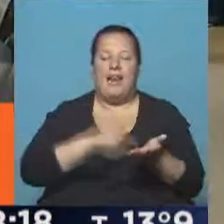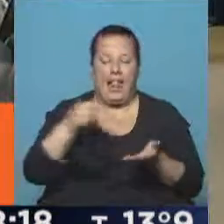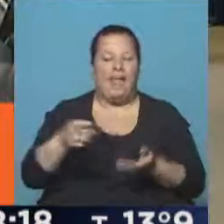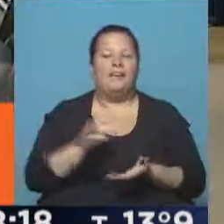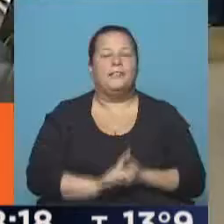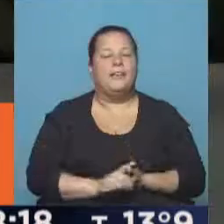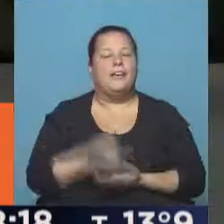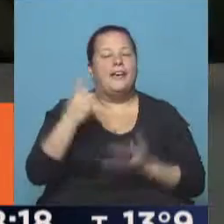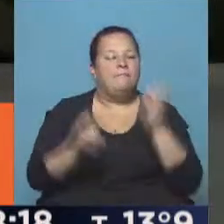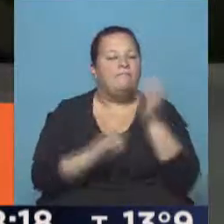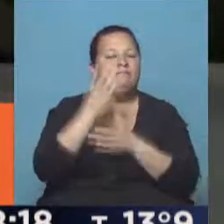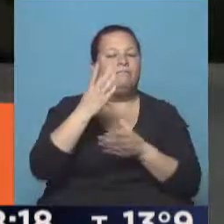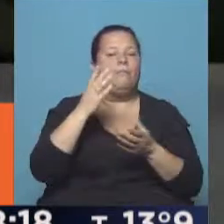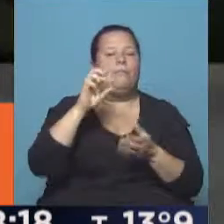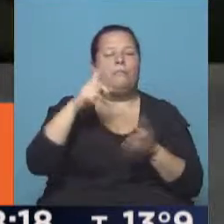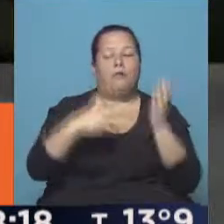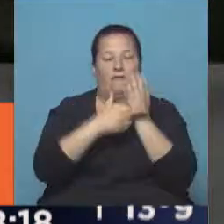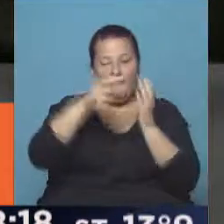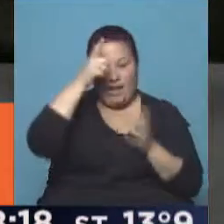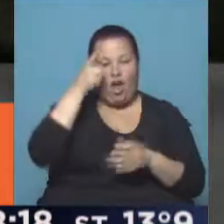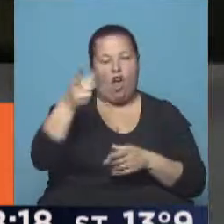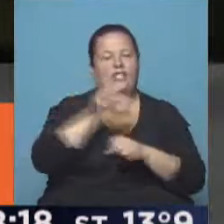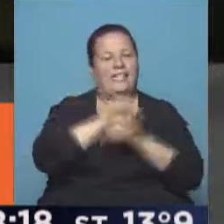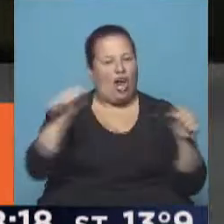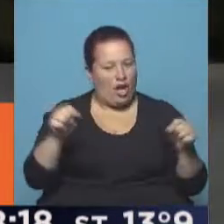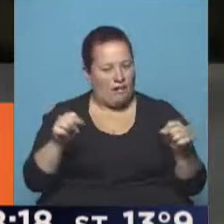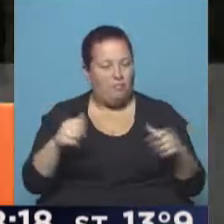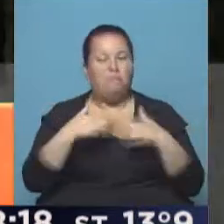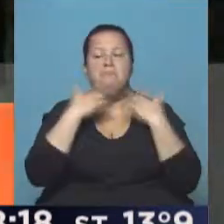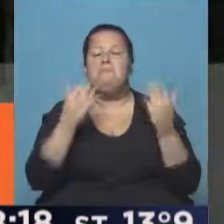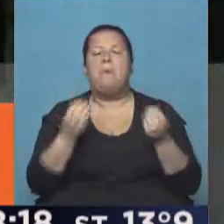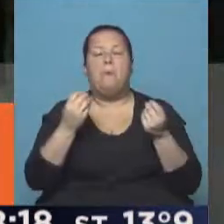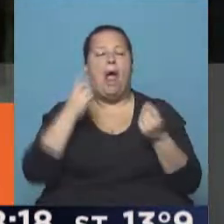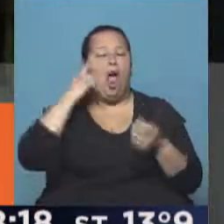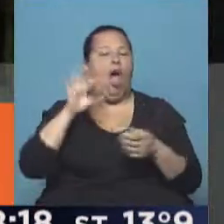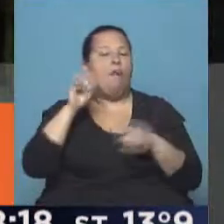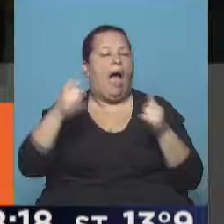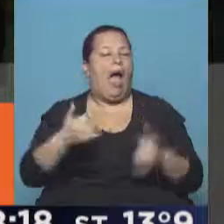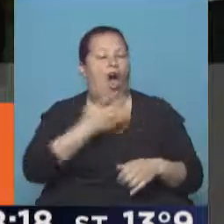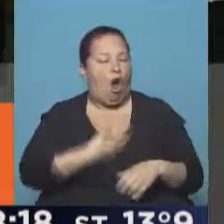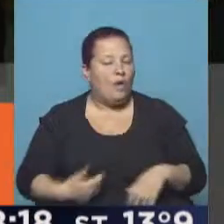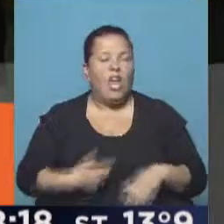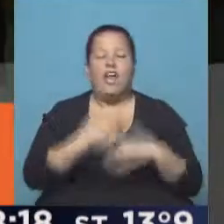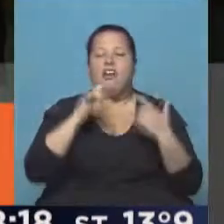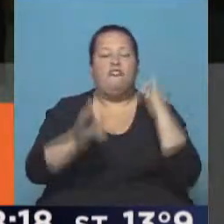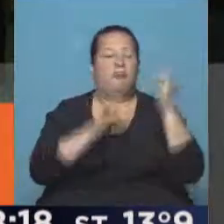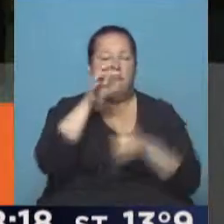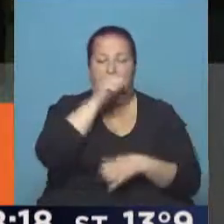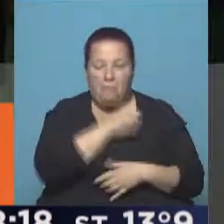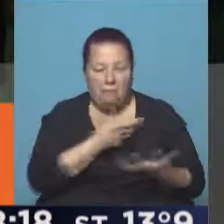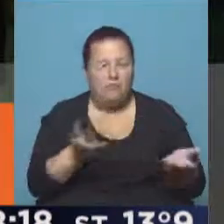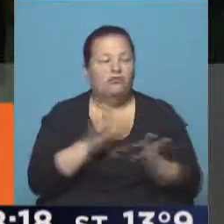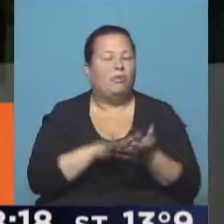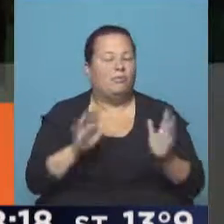que es que se crea la Procuraduría contra el Terrorismo. No sé cuáles son las hipótesis que maneja el gobierno, no dan información